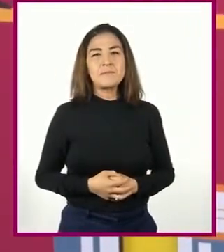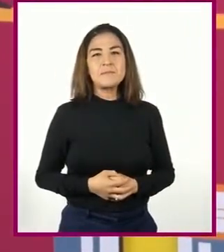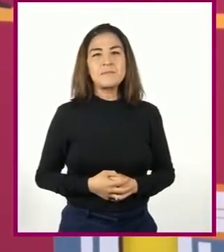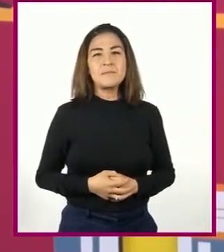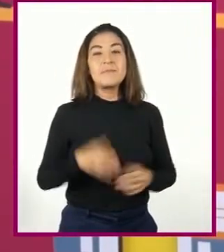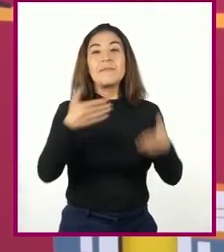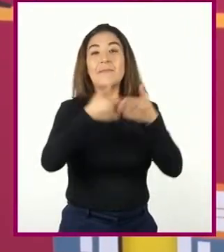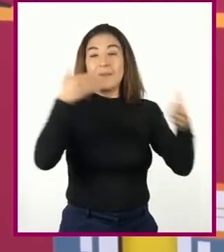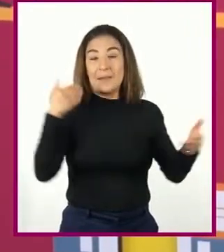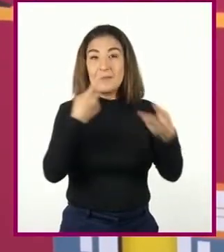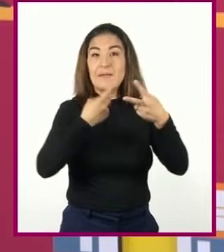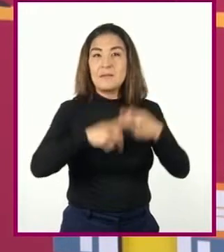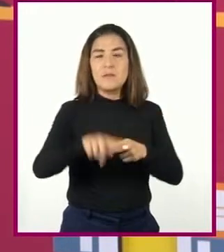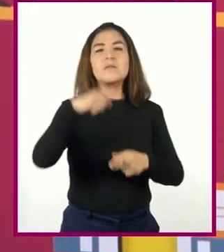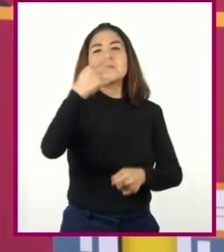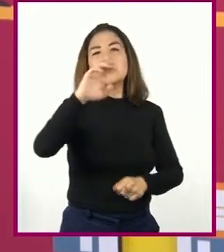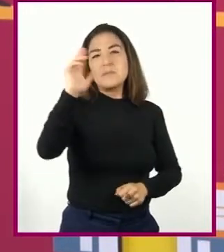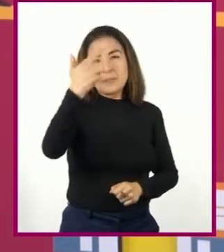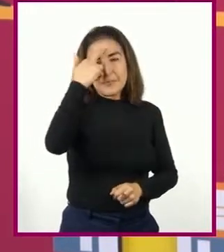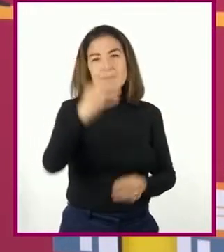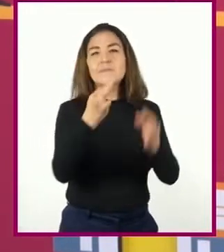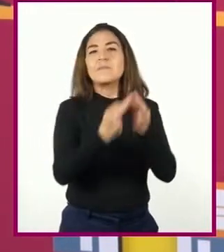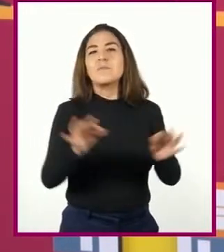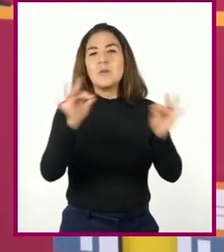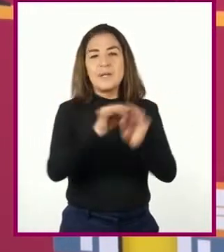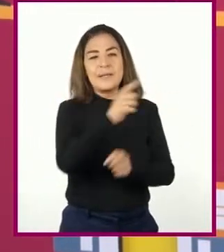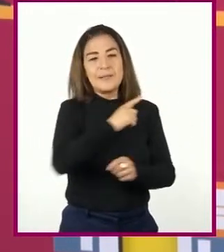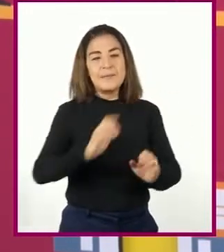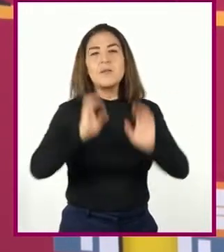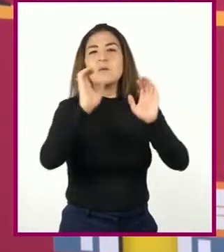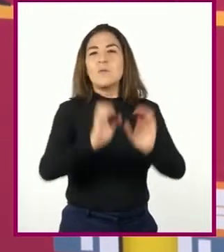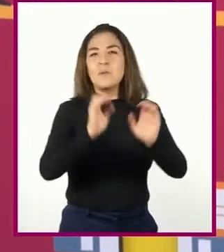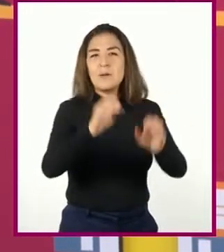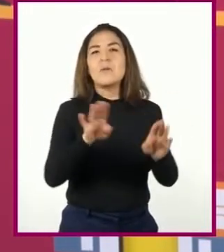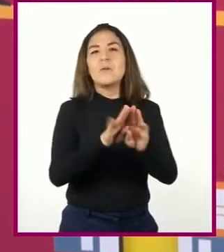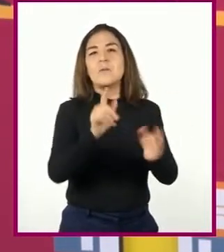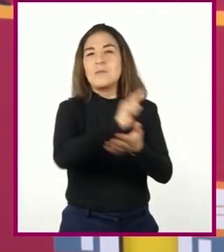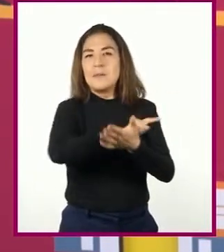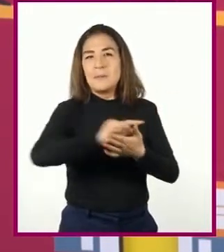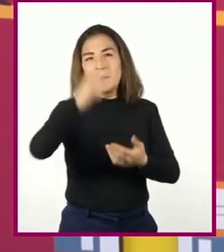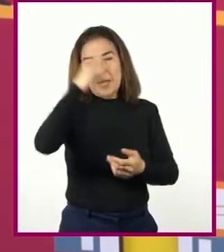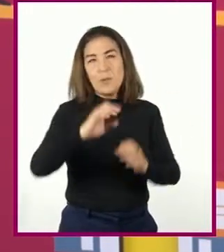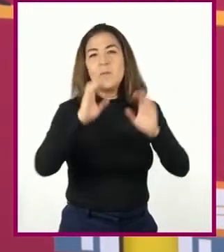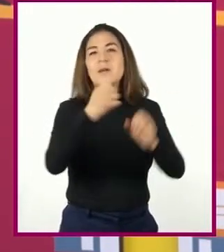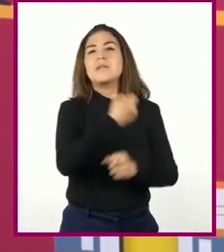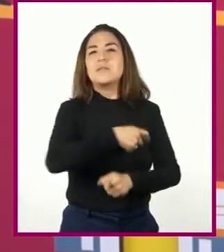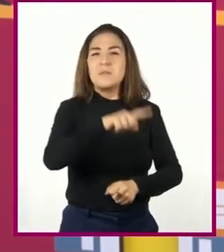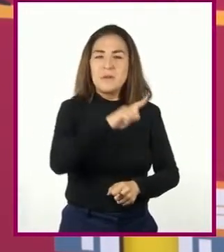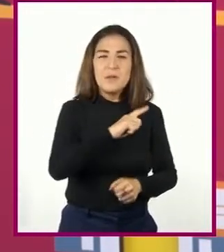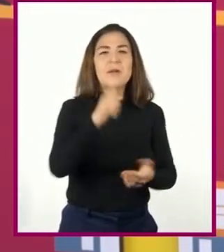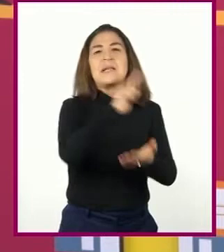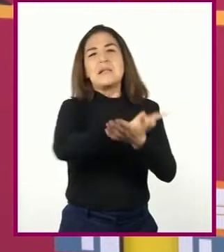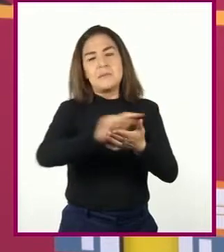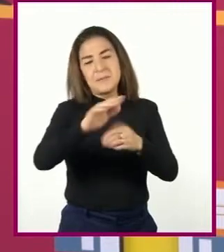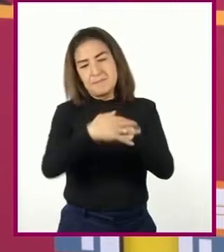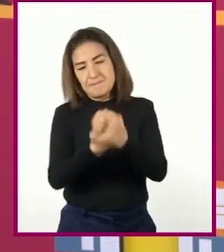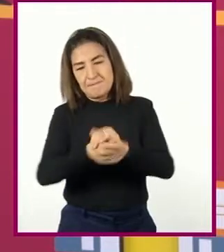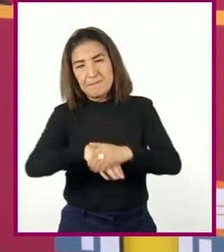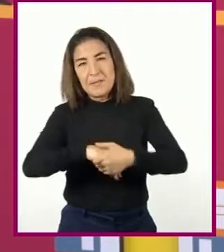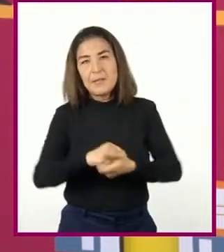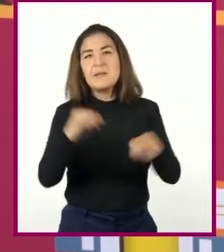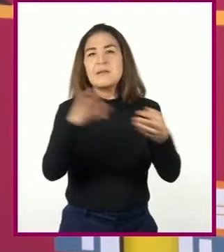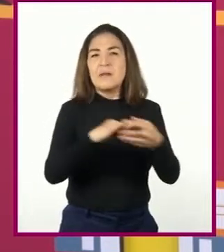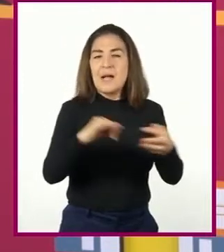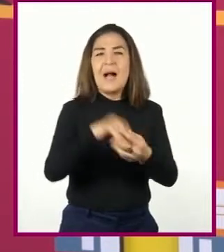Antes de comenzar, les recuerdo que es importante mantener los hábitos de higiene para cuidar su salud, como lavarse las manos constantemente con